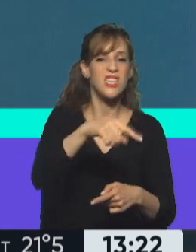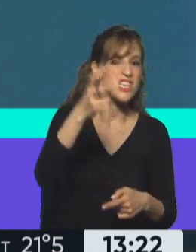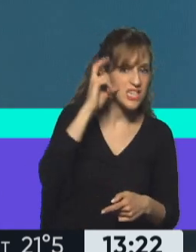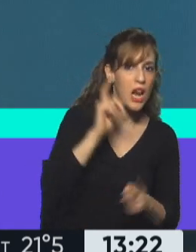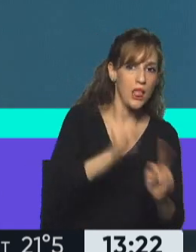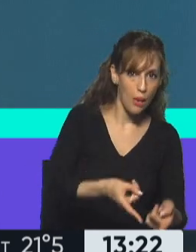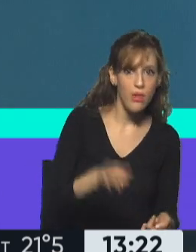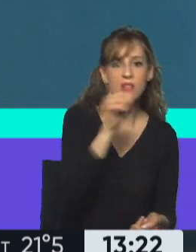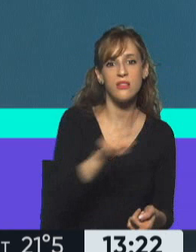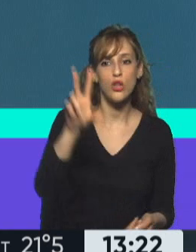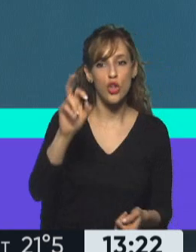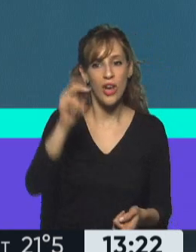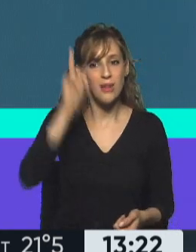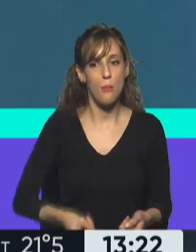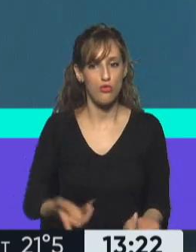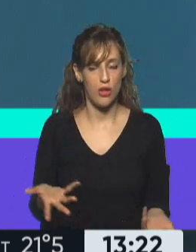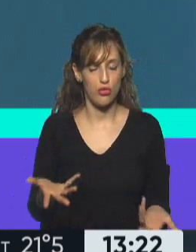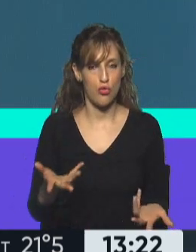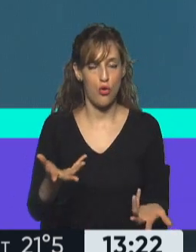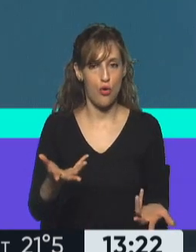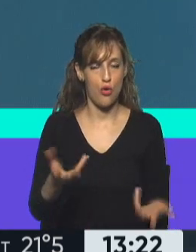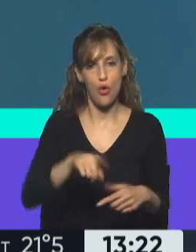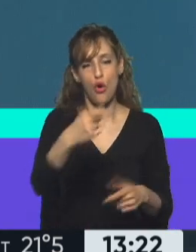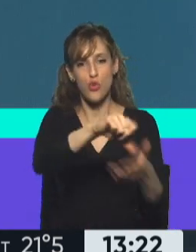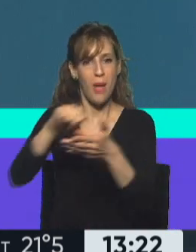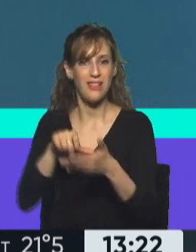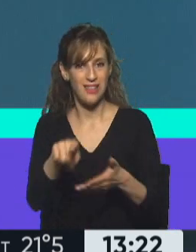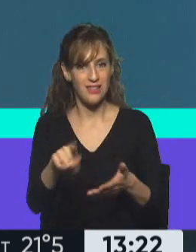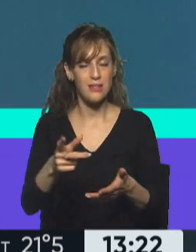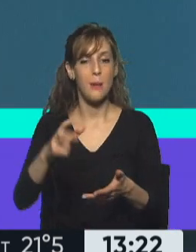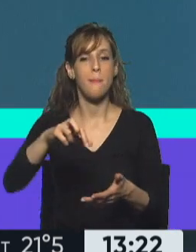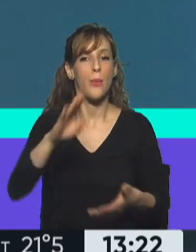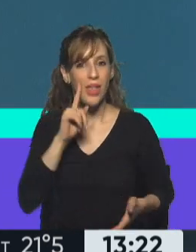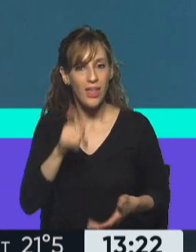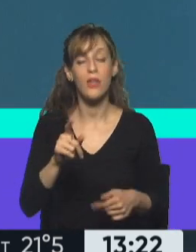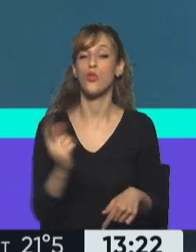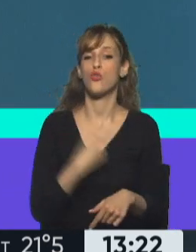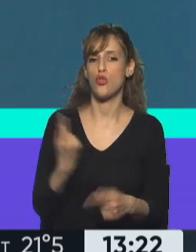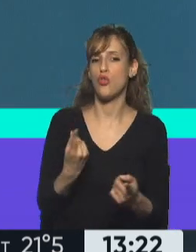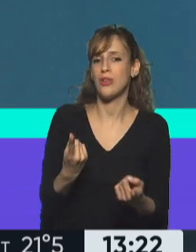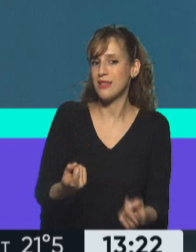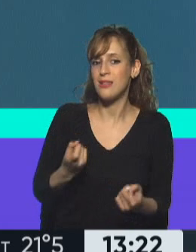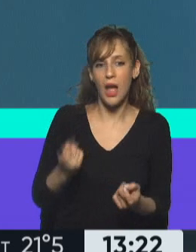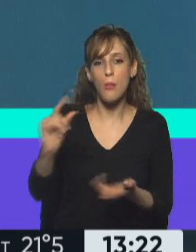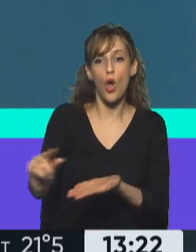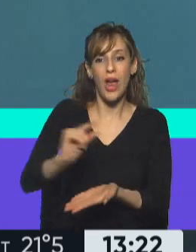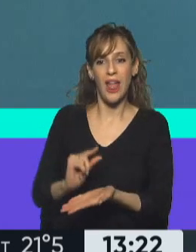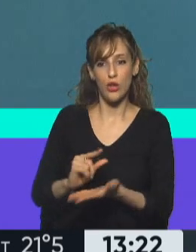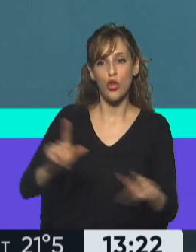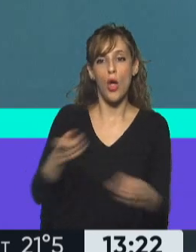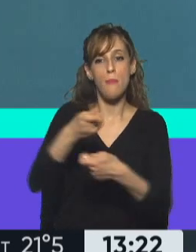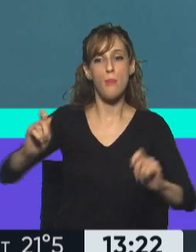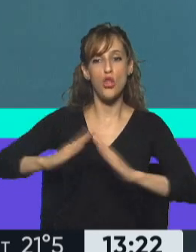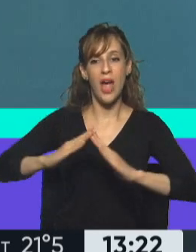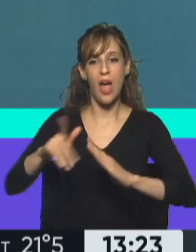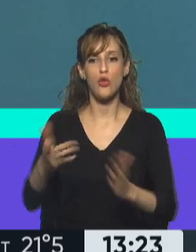un 130%. Es decir, tenemos todo para crecer. Necesitamos créditos hipotecarios pagables,